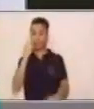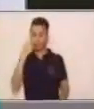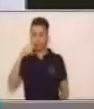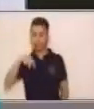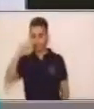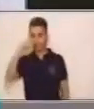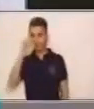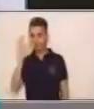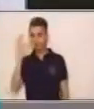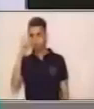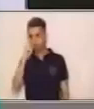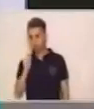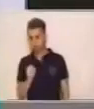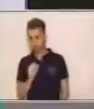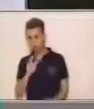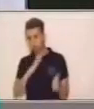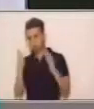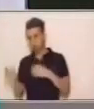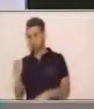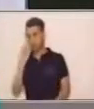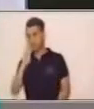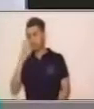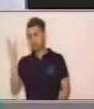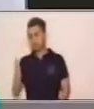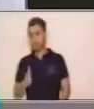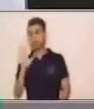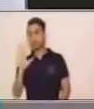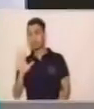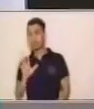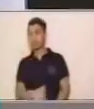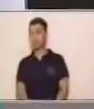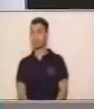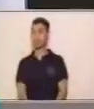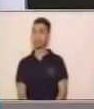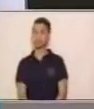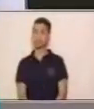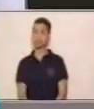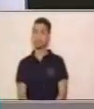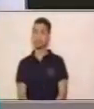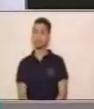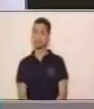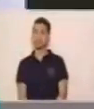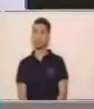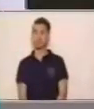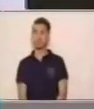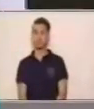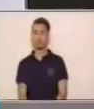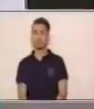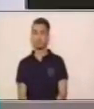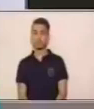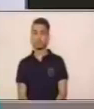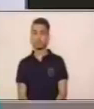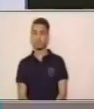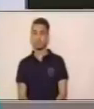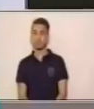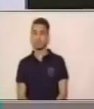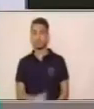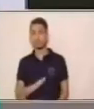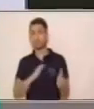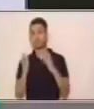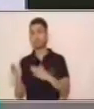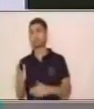quintos. Después sería, muy bien, tres quintos. ¿Cuál